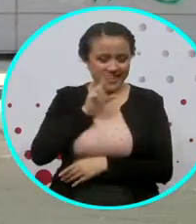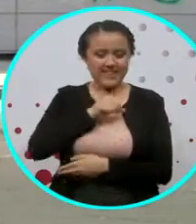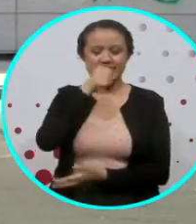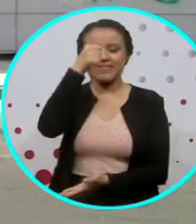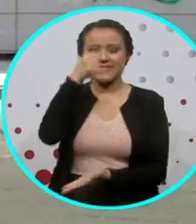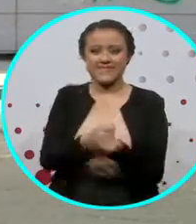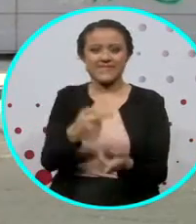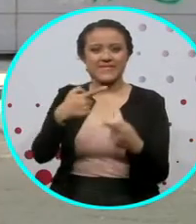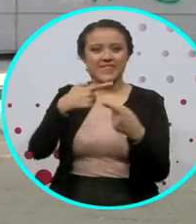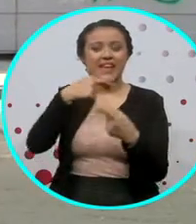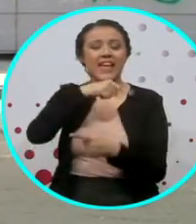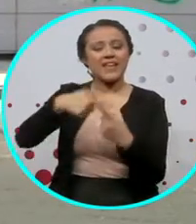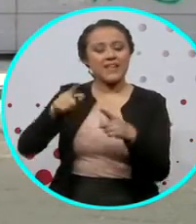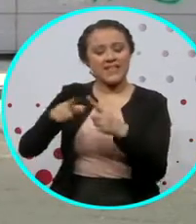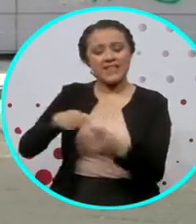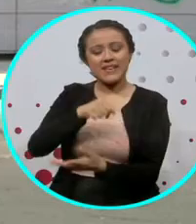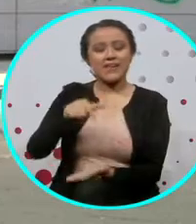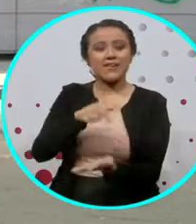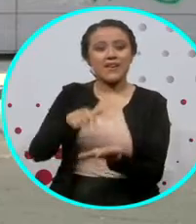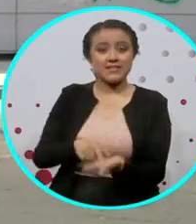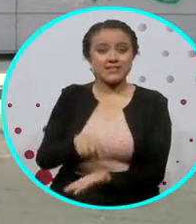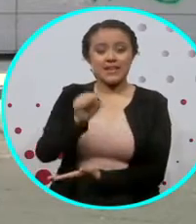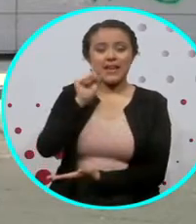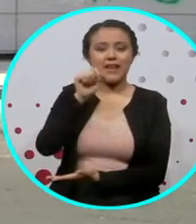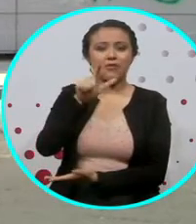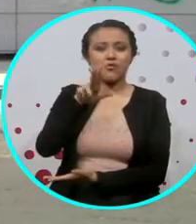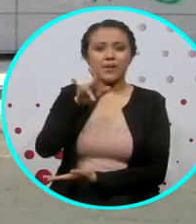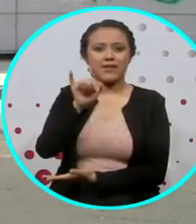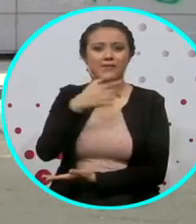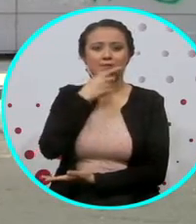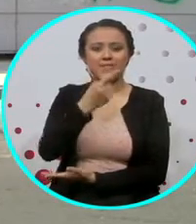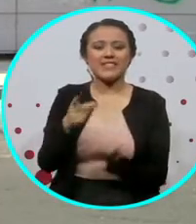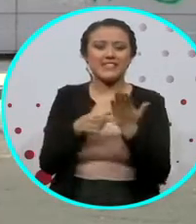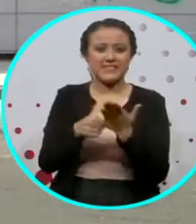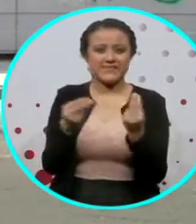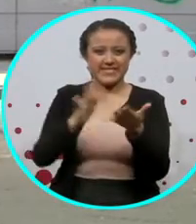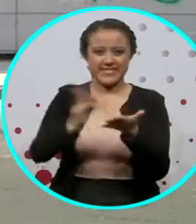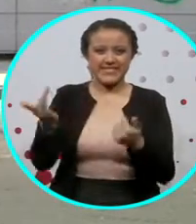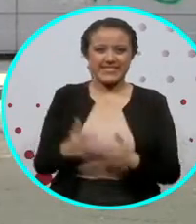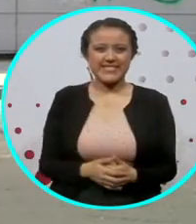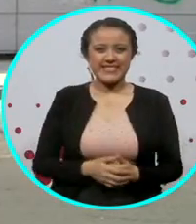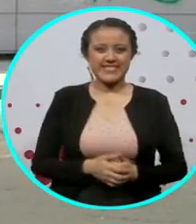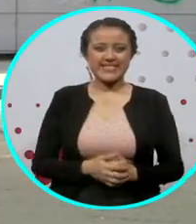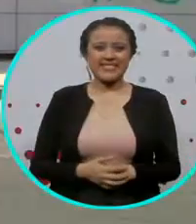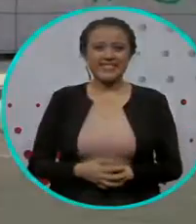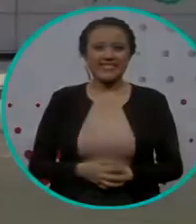Twitter y yo voy a seguir reportando para quien corresponda. El Urbanito. Muchas gracias.